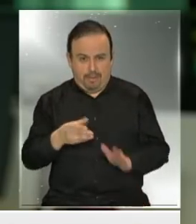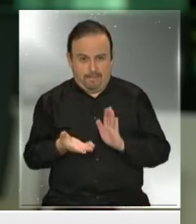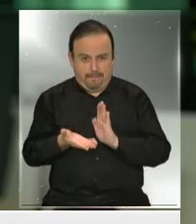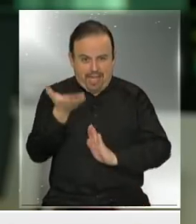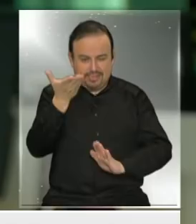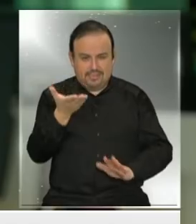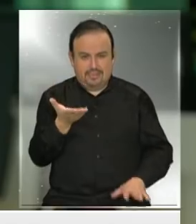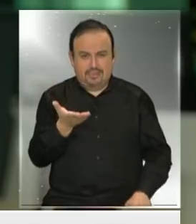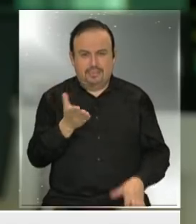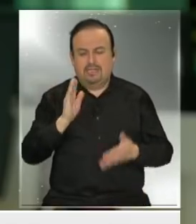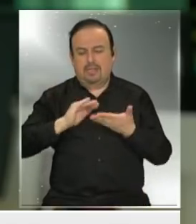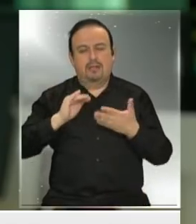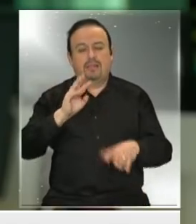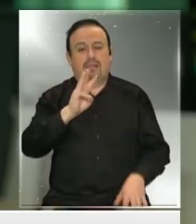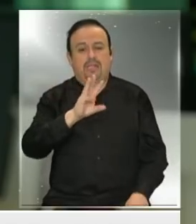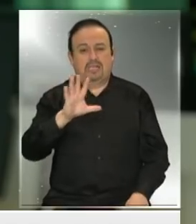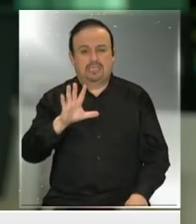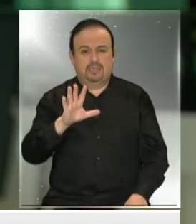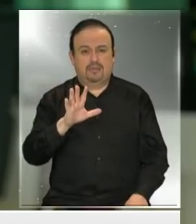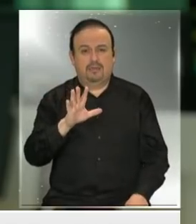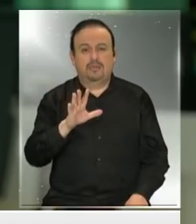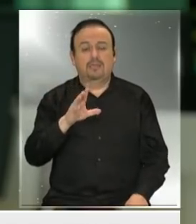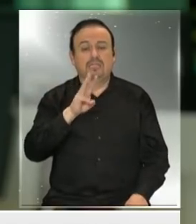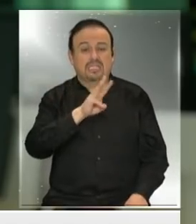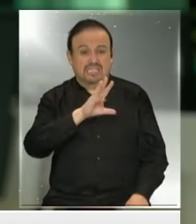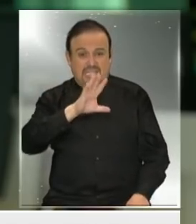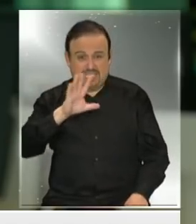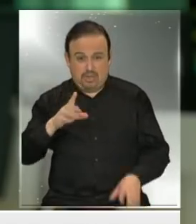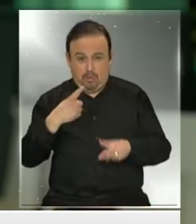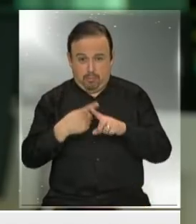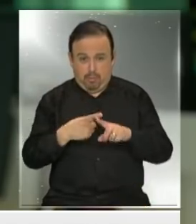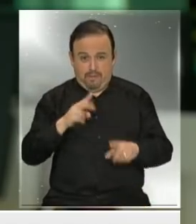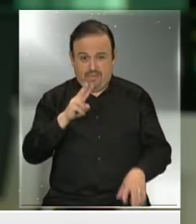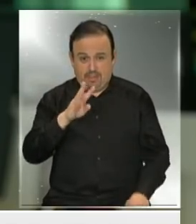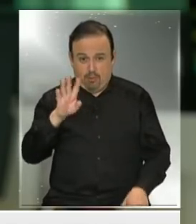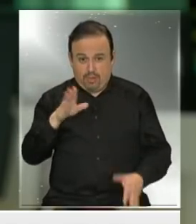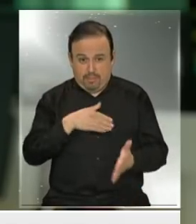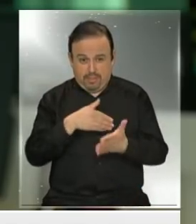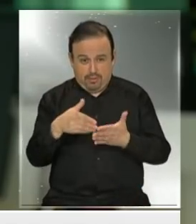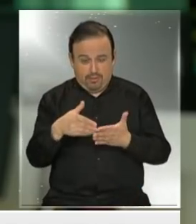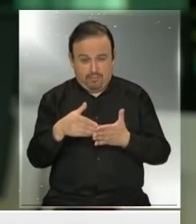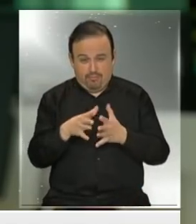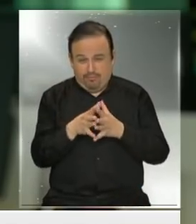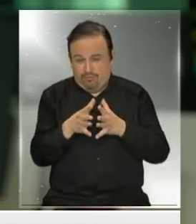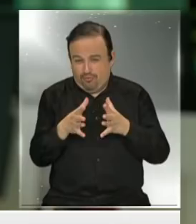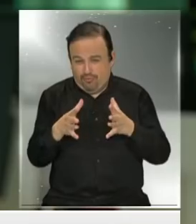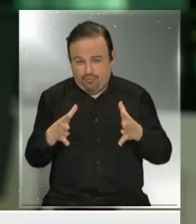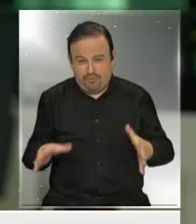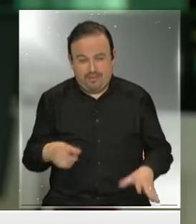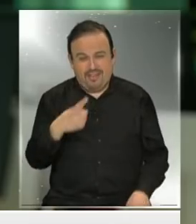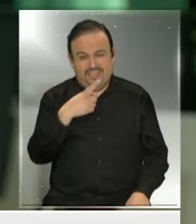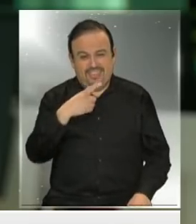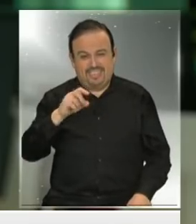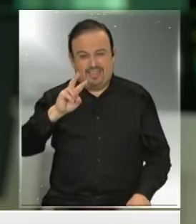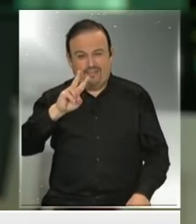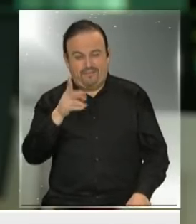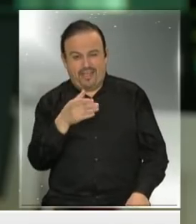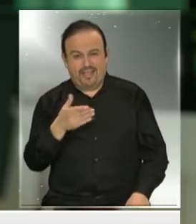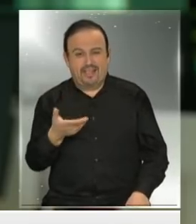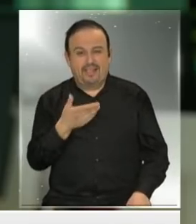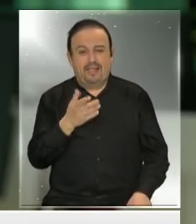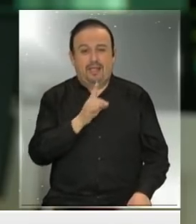proponen en 35 bueno 35 por 24 es más que los 120